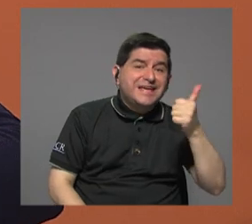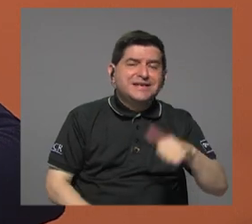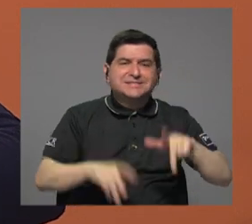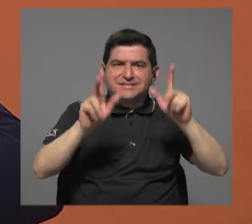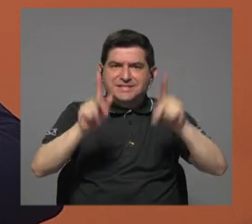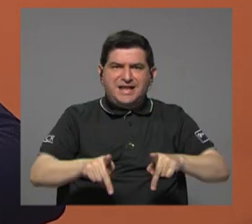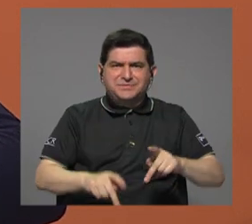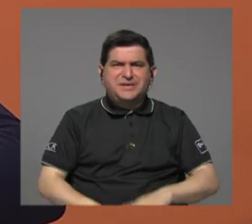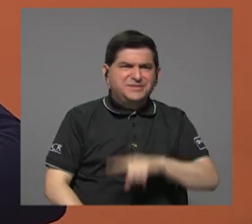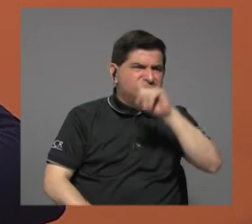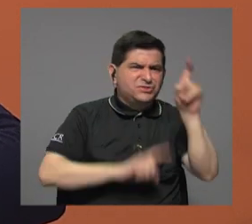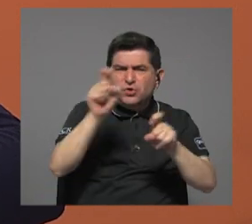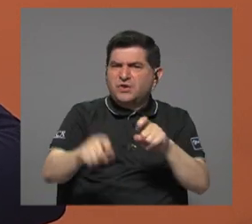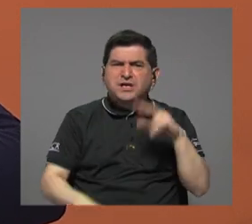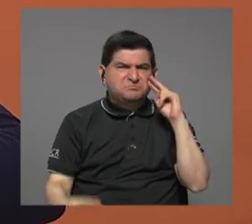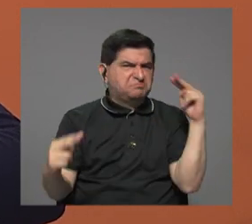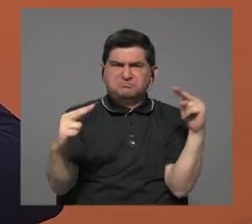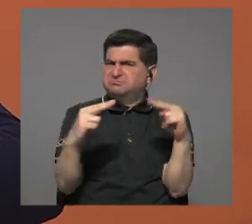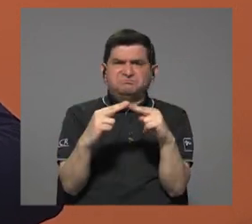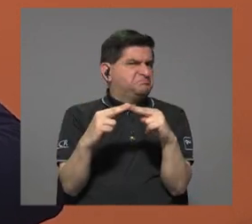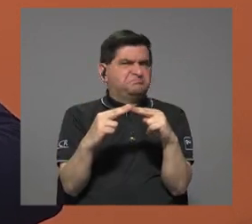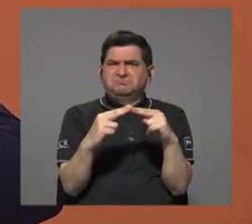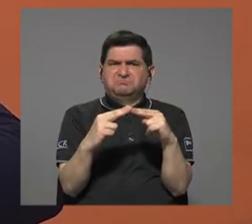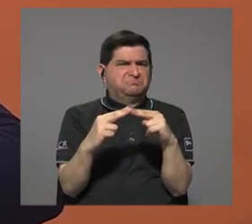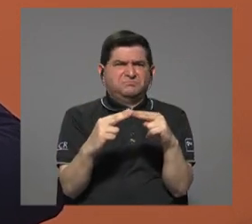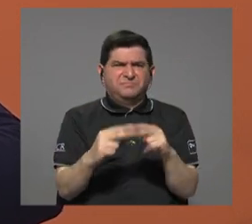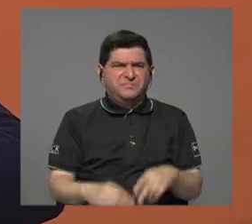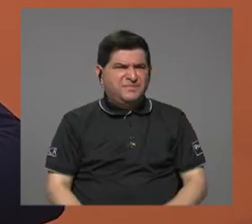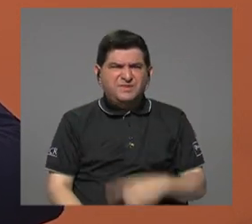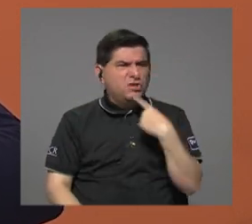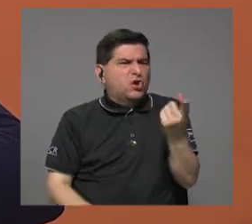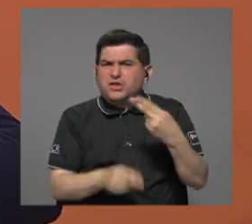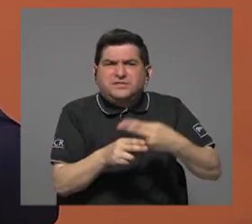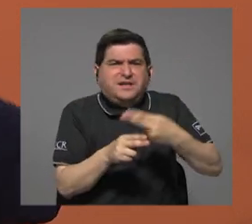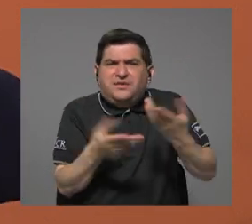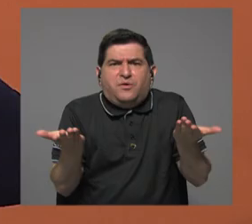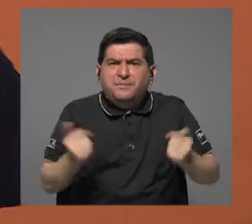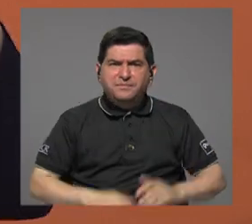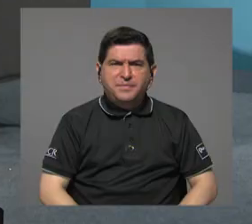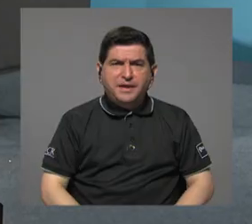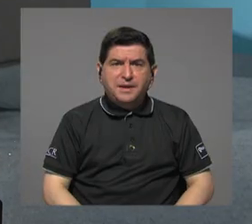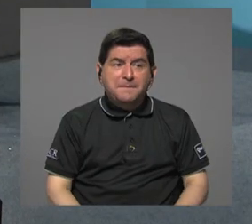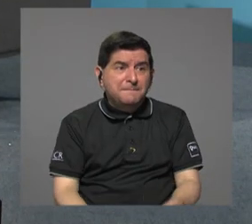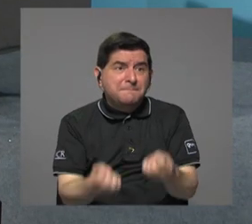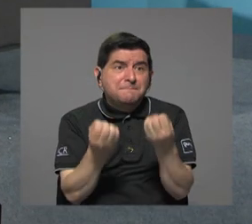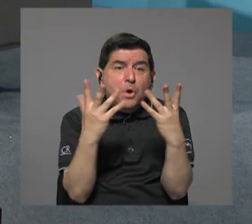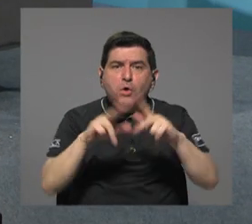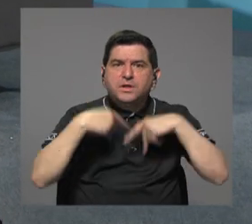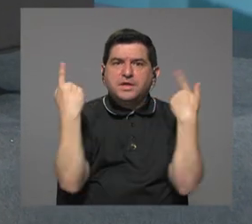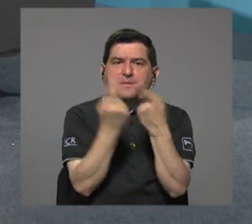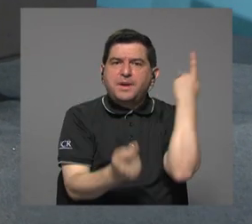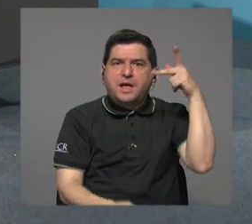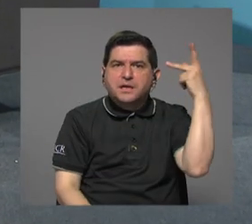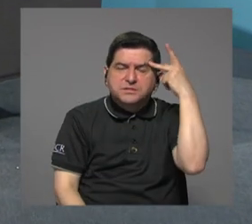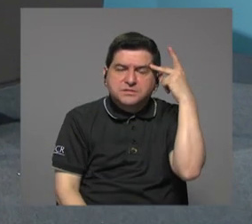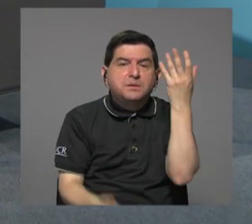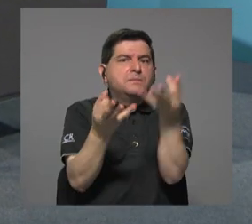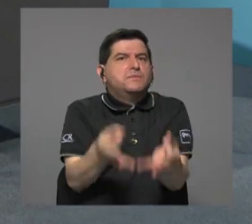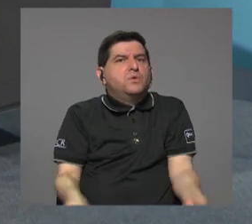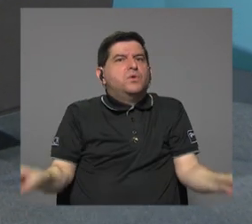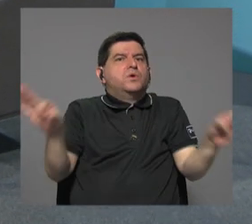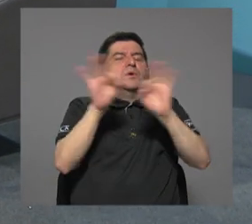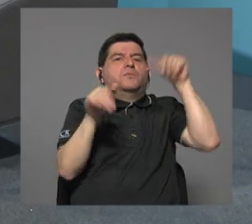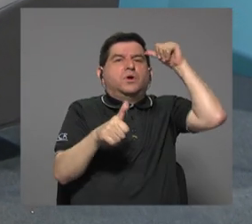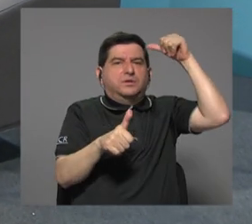las personas encuestadas no reconocen ni siquiera las mencionan entonces esta gran cantidad de partidos políticos es importante que